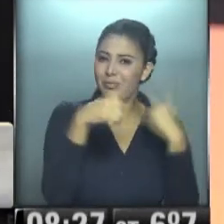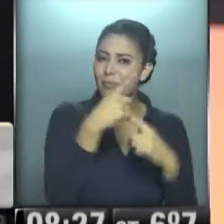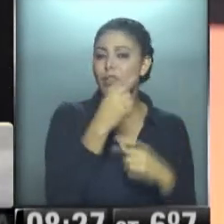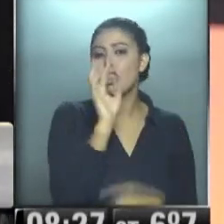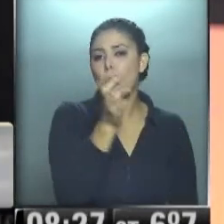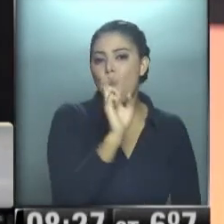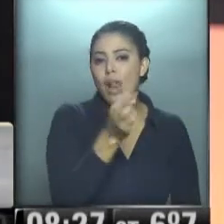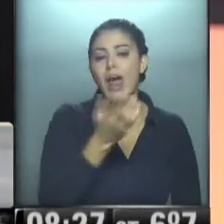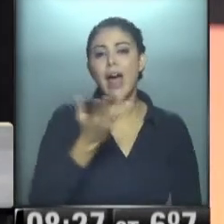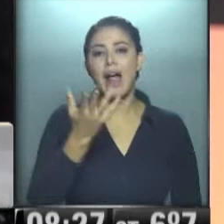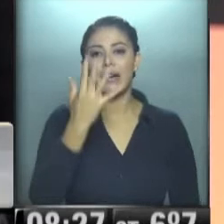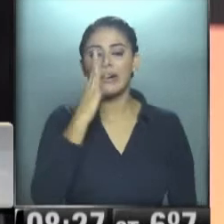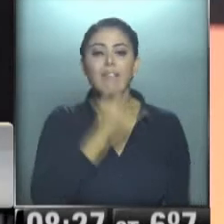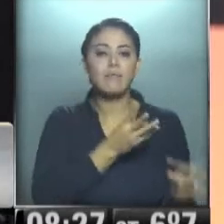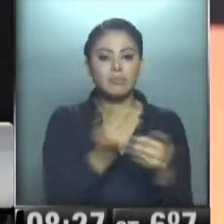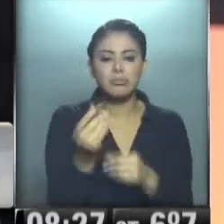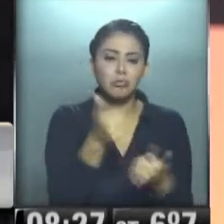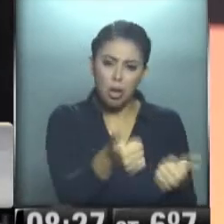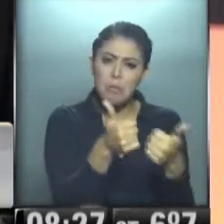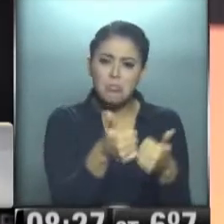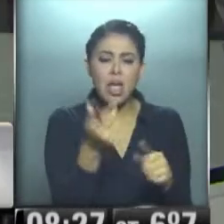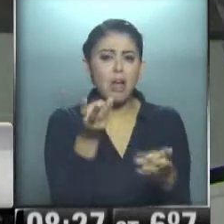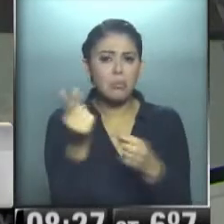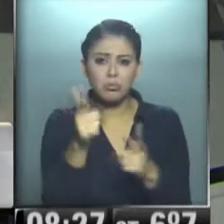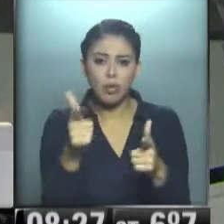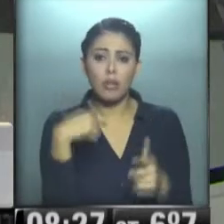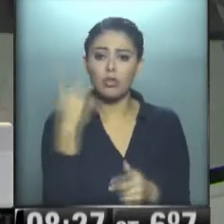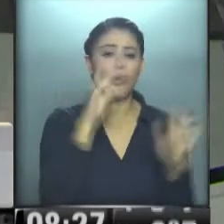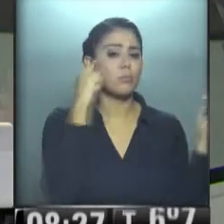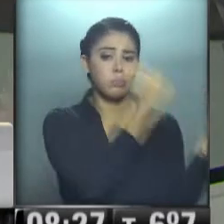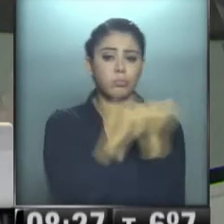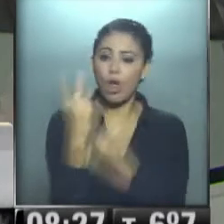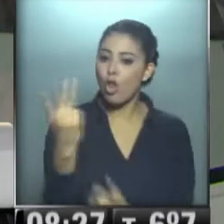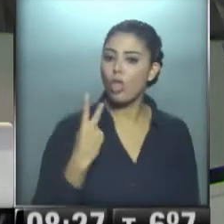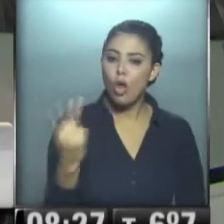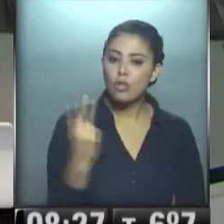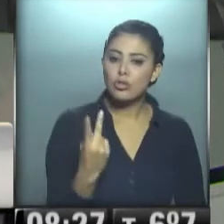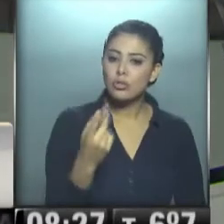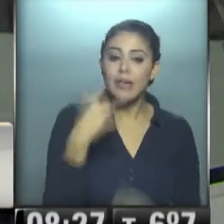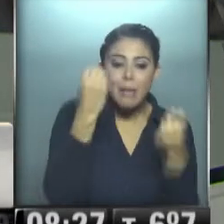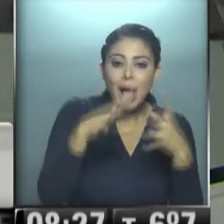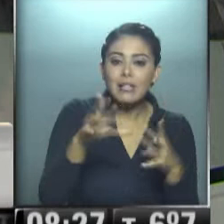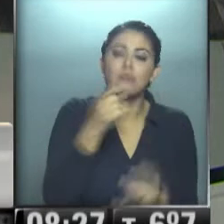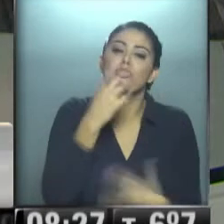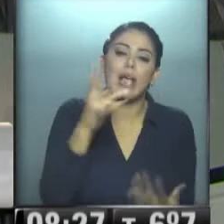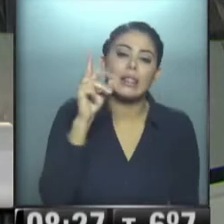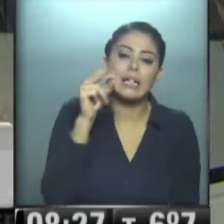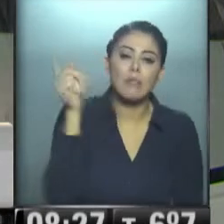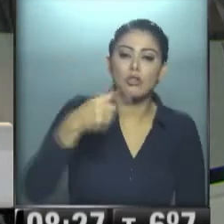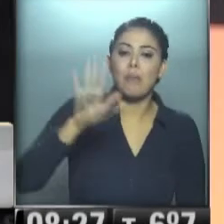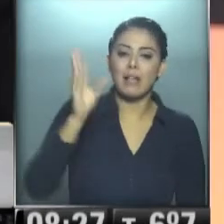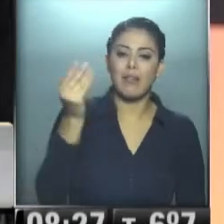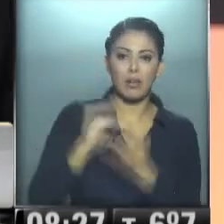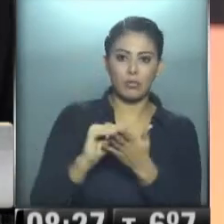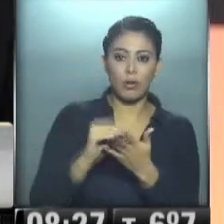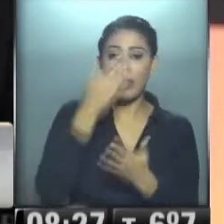dólares sobre una opción no pasa nada nadie opera nos ponemos de acuerdo vos y yo y hacemos una operación que es un 30 por ciento arriba el